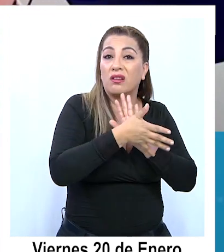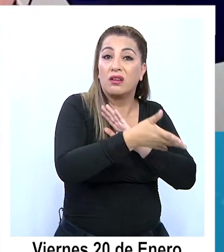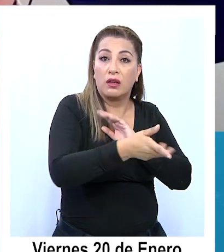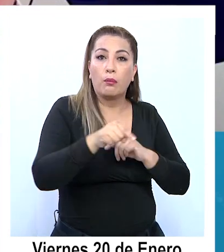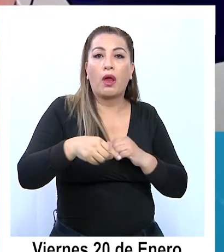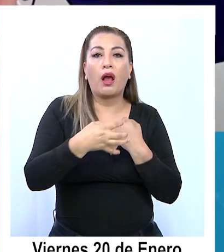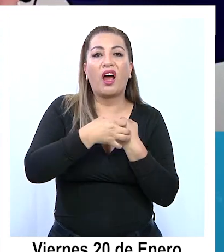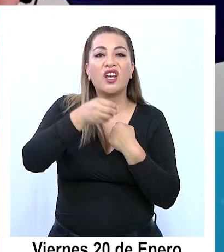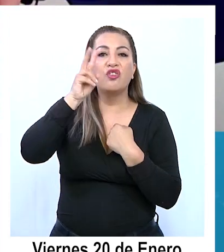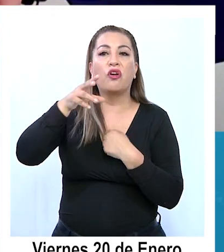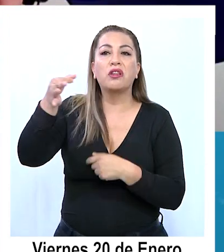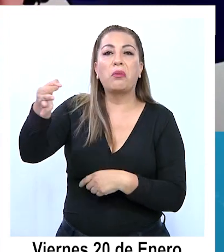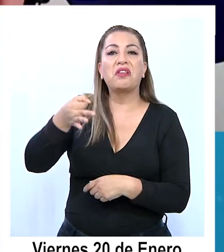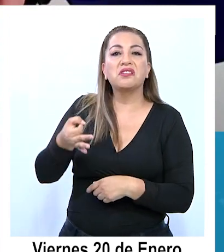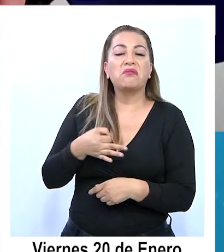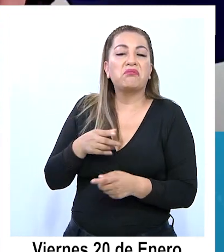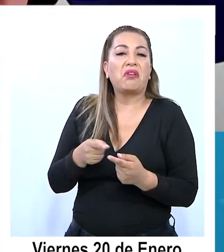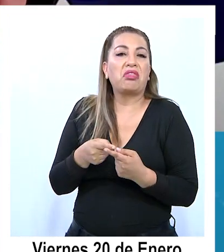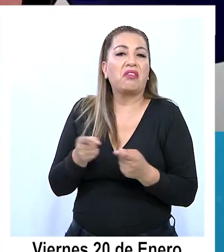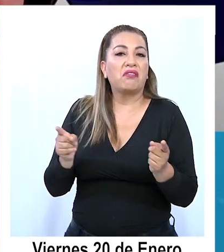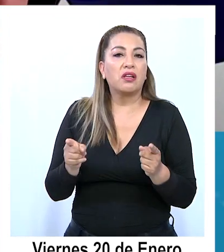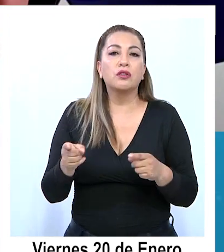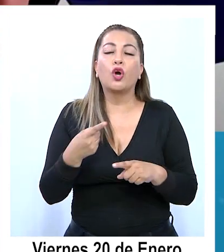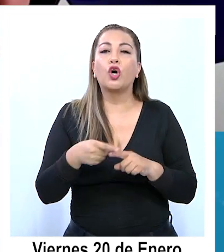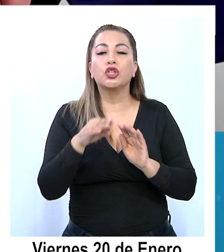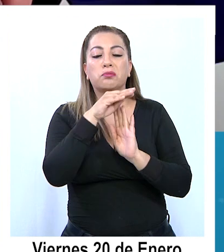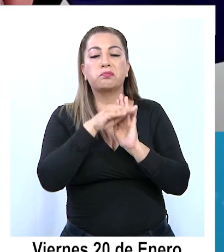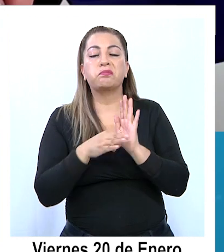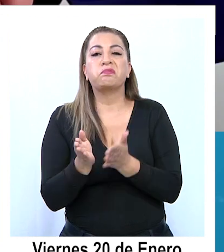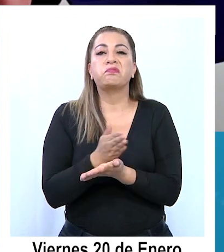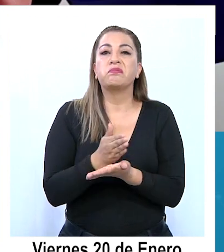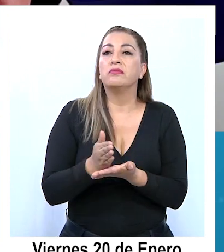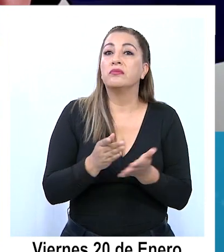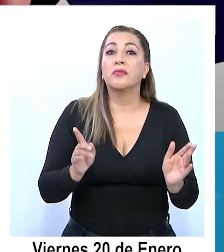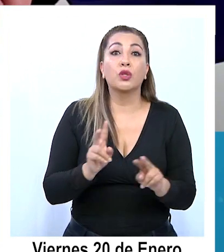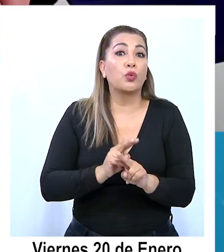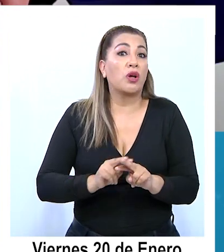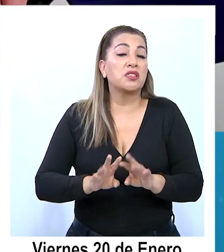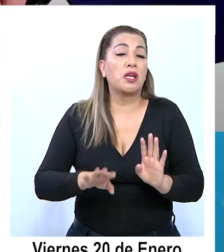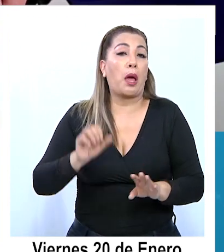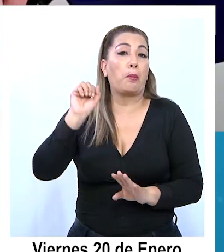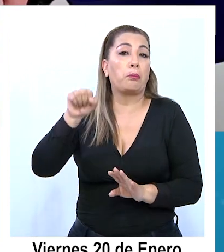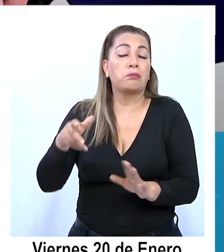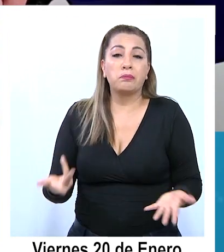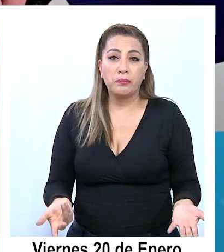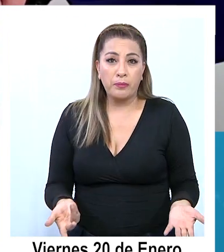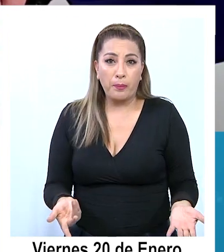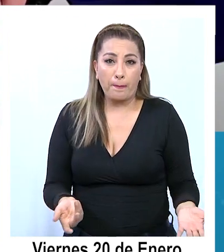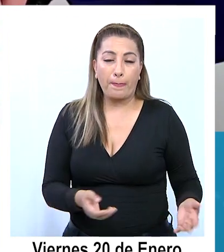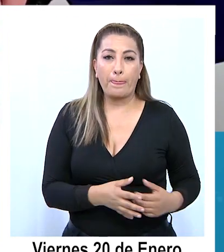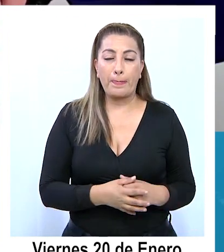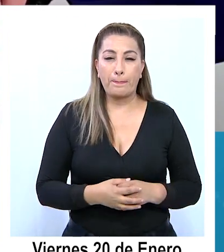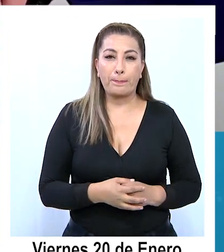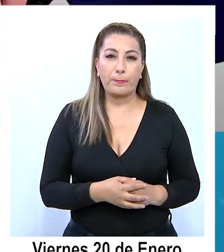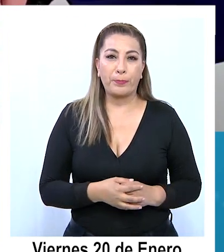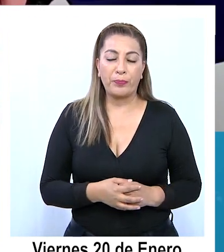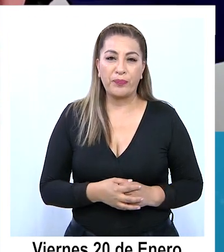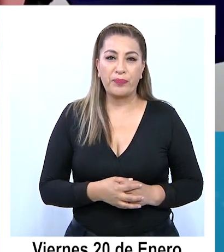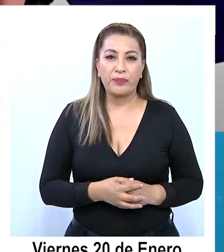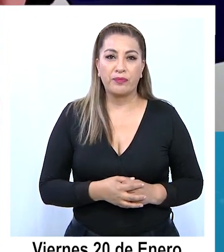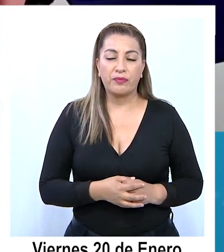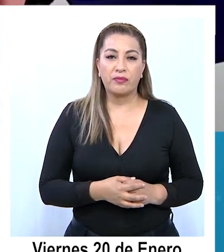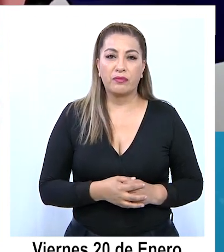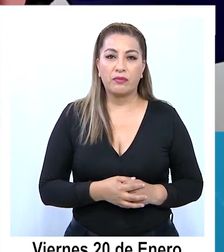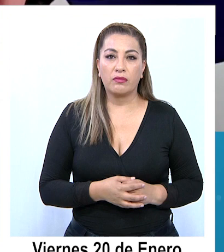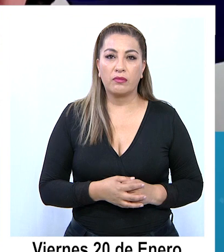acá en el norte era diferente, que iban a tomar otras medidas, y la verdad es que no hizo mucho caso. No, no lo ha